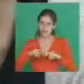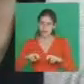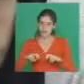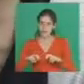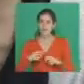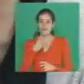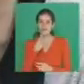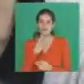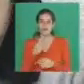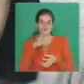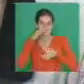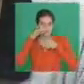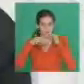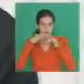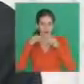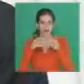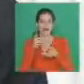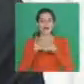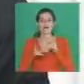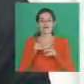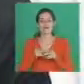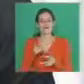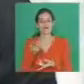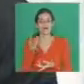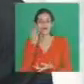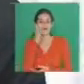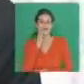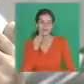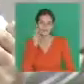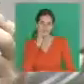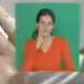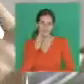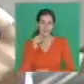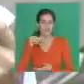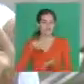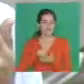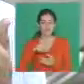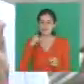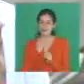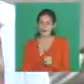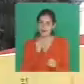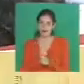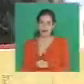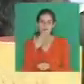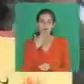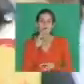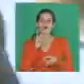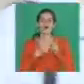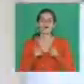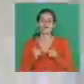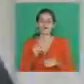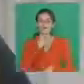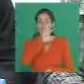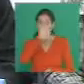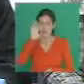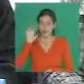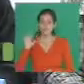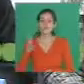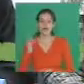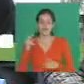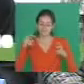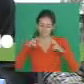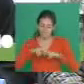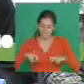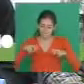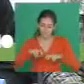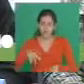quienes nos van a contar algunas experiencias en los ámbitos donde han trabajado, en algunos países donde han sido